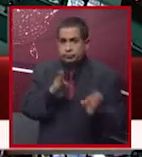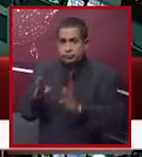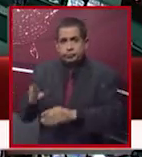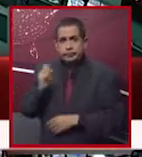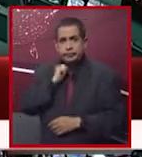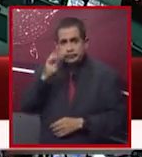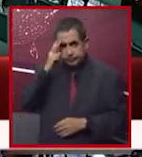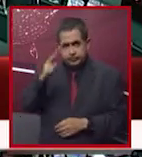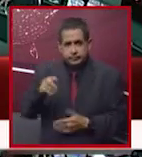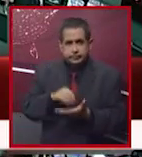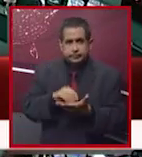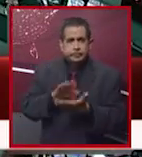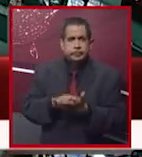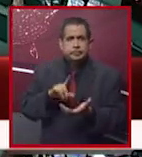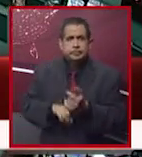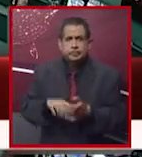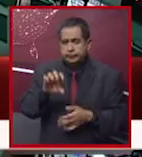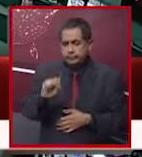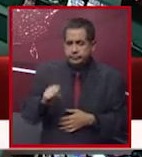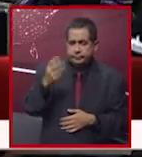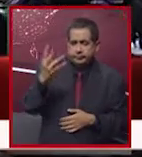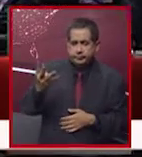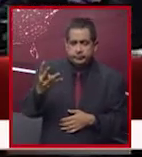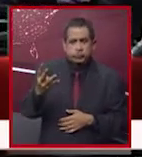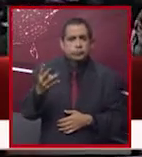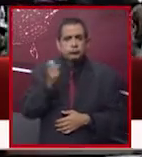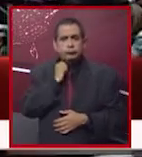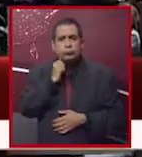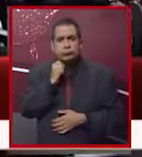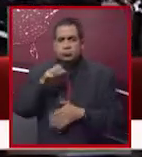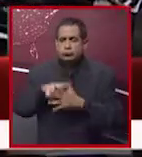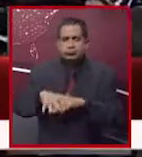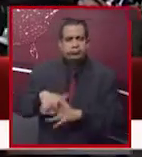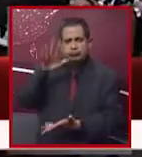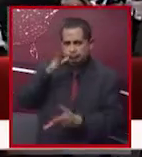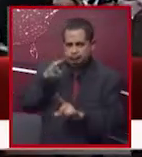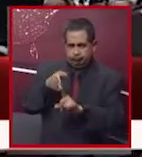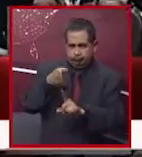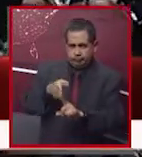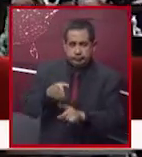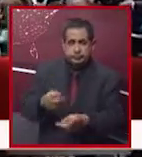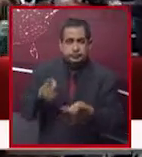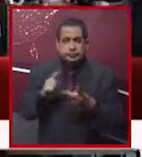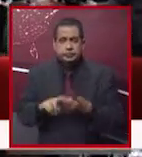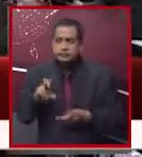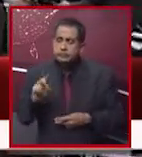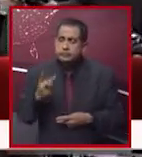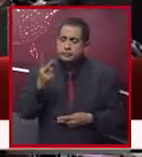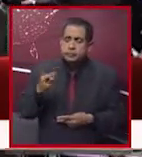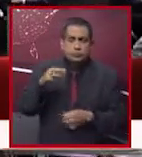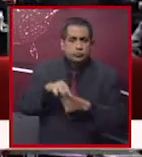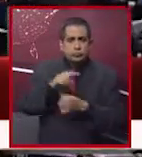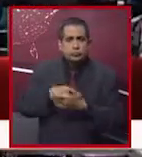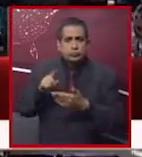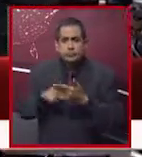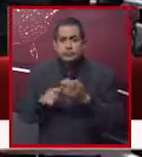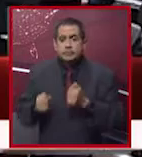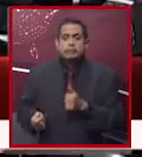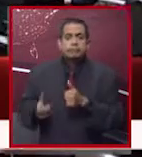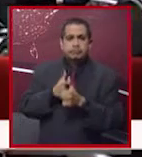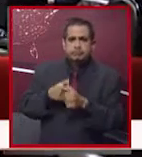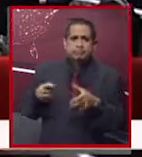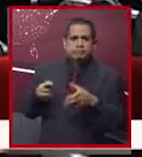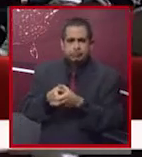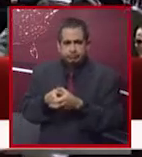la República, 64 senadoras y senadores por el principio de mayoría relativa y 32 senadoras y senadores por el principio de primera